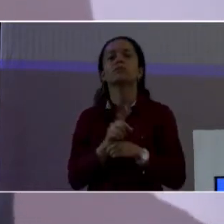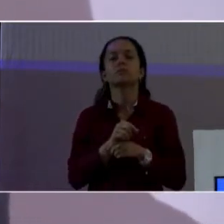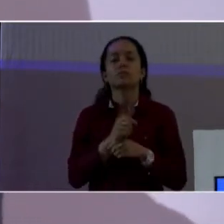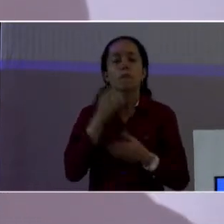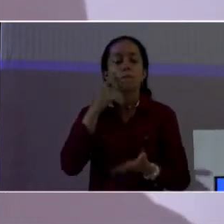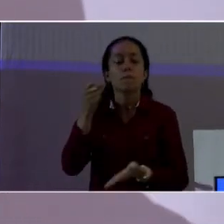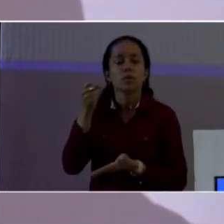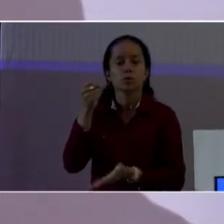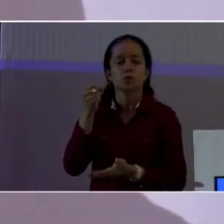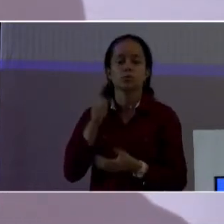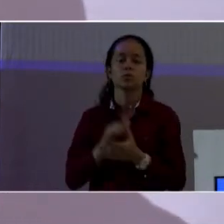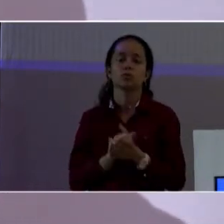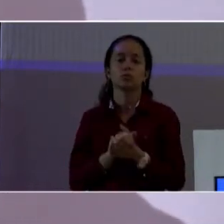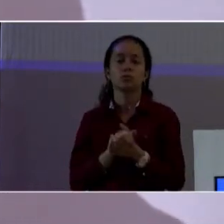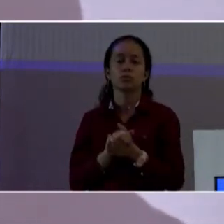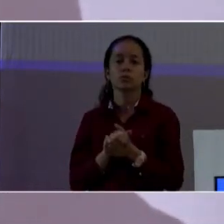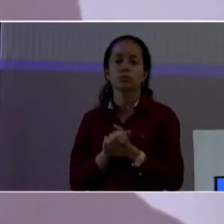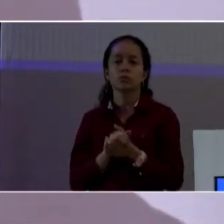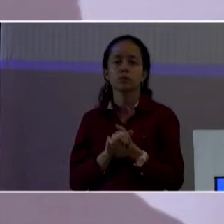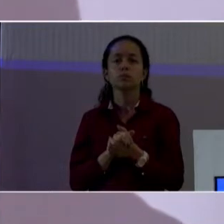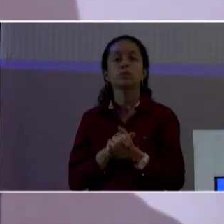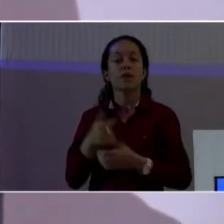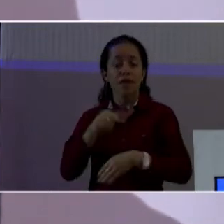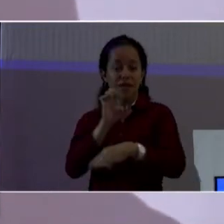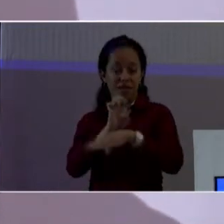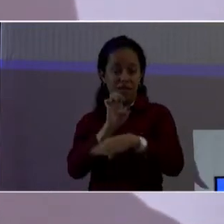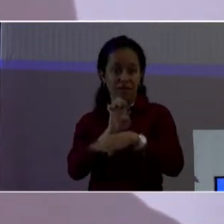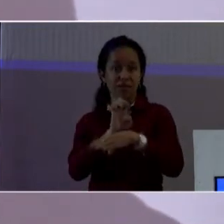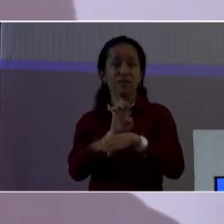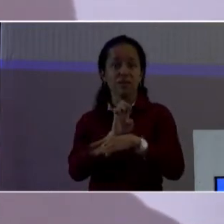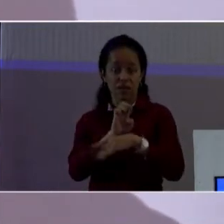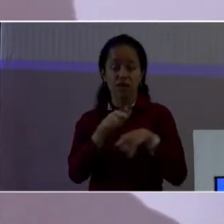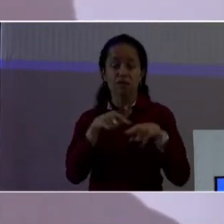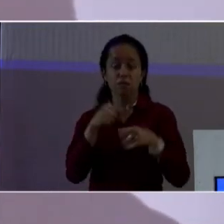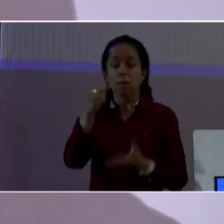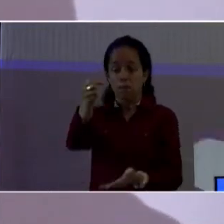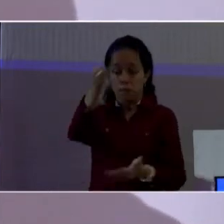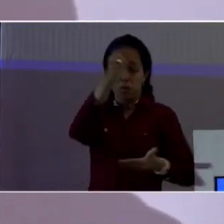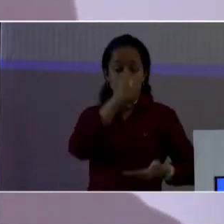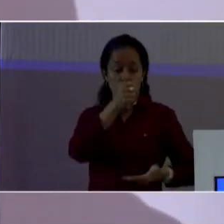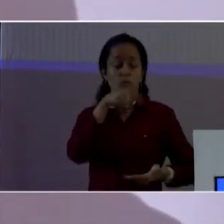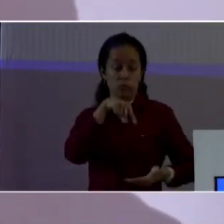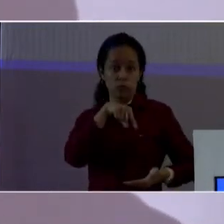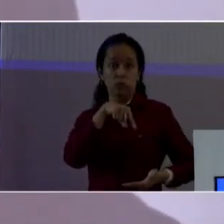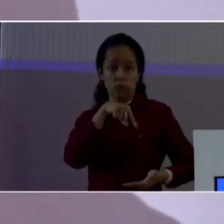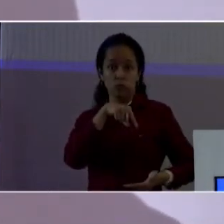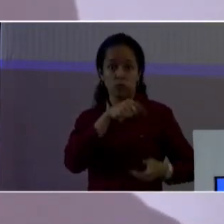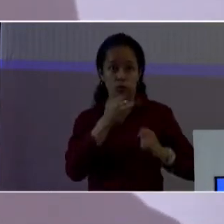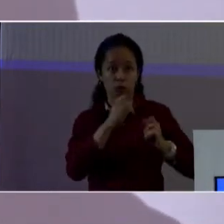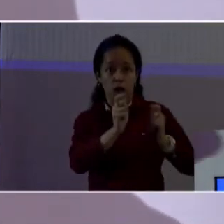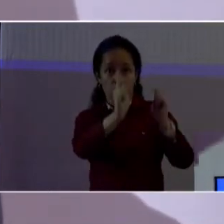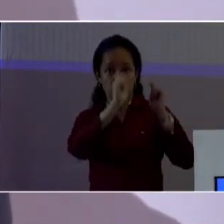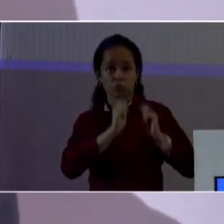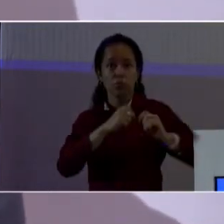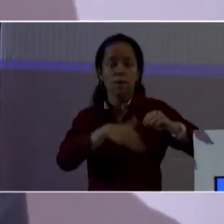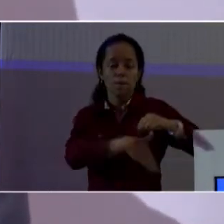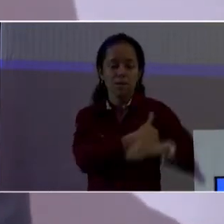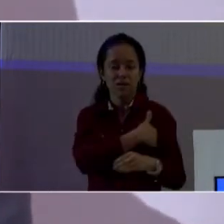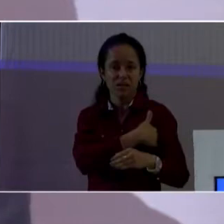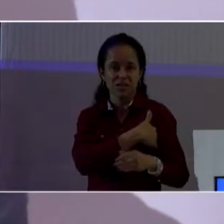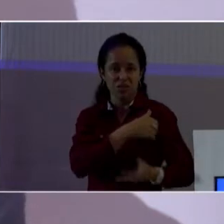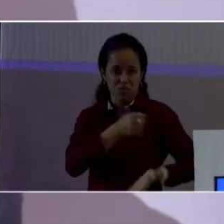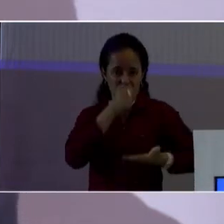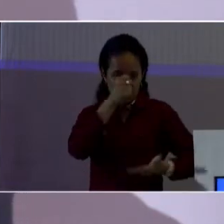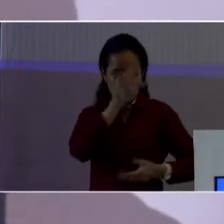presupuesto. Ahora bien, la entidad, además del presupuesto asignado directamente por parte del Ministerio de Hacienda y Crédito